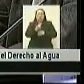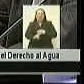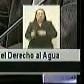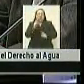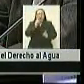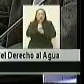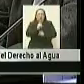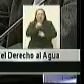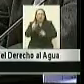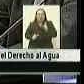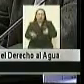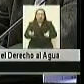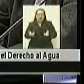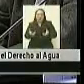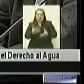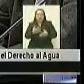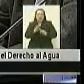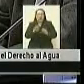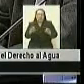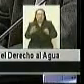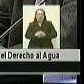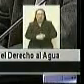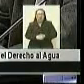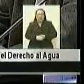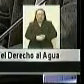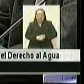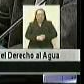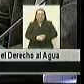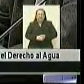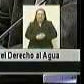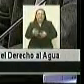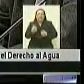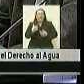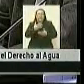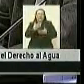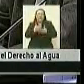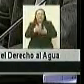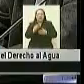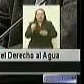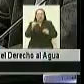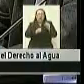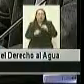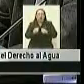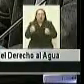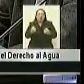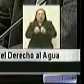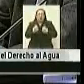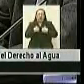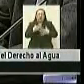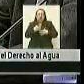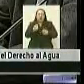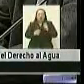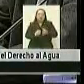y doméstico de cada persona, salubre o potable, es decir, que no contenga microorganismos o sustancias que amenacen la salud e integridad